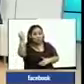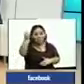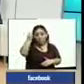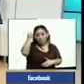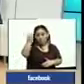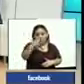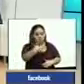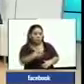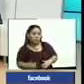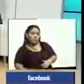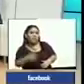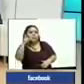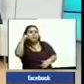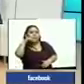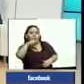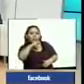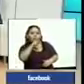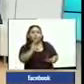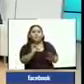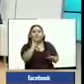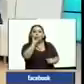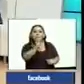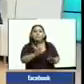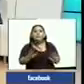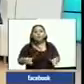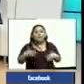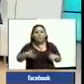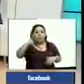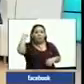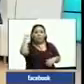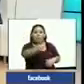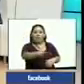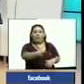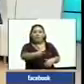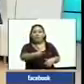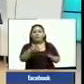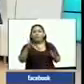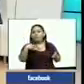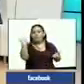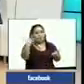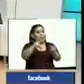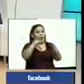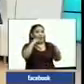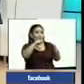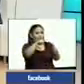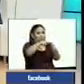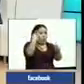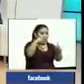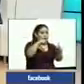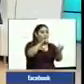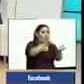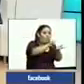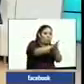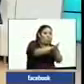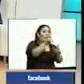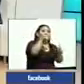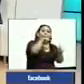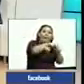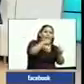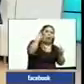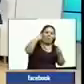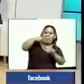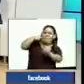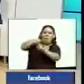república que estábamos viendo ahí también a través de las cuentas donde decía que ha ordenado que se despidiera a la persona en este caso que maltrató